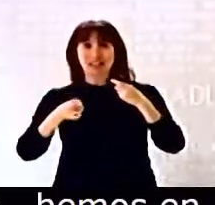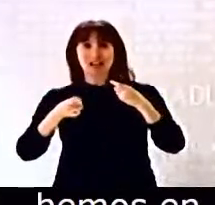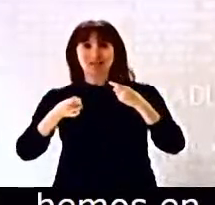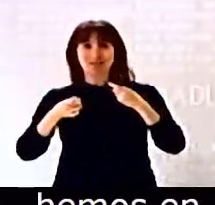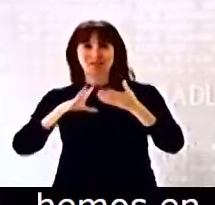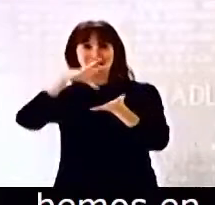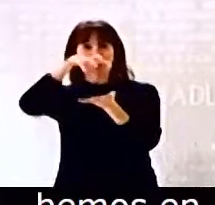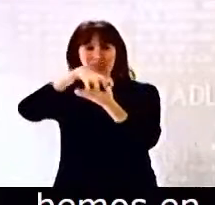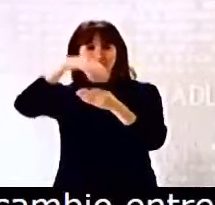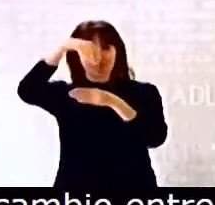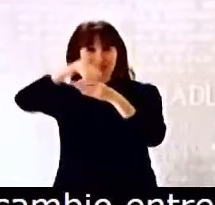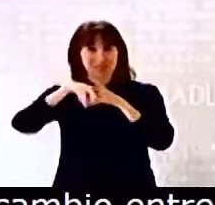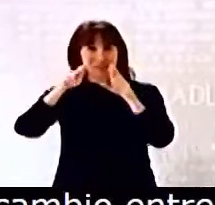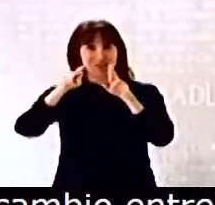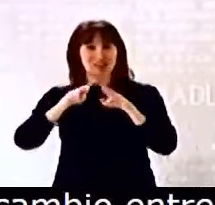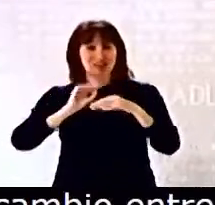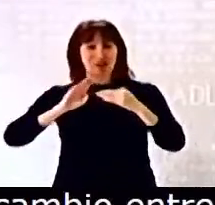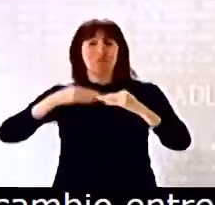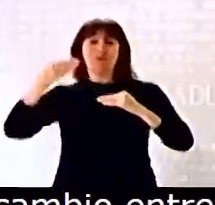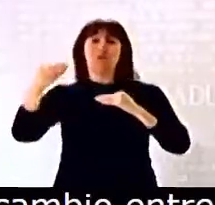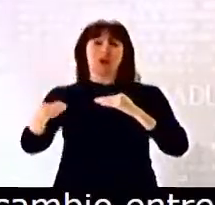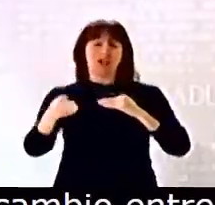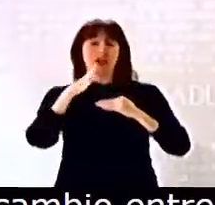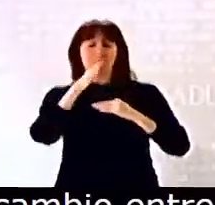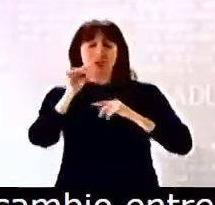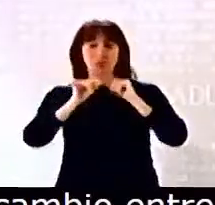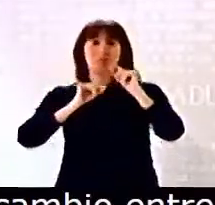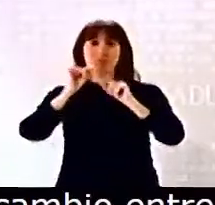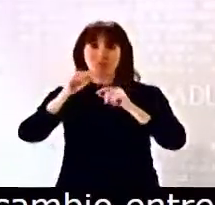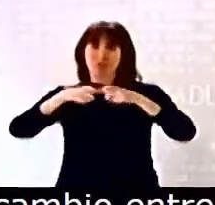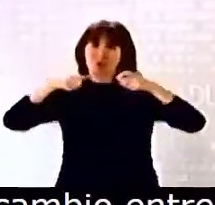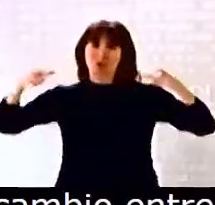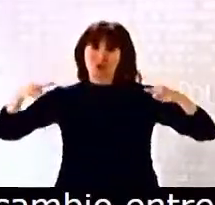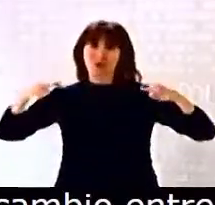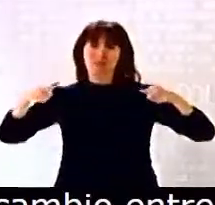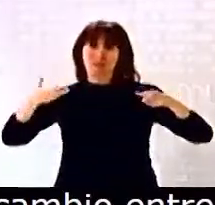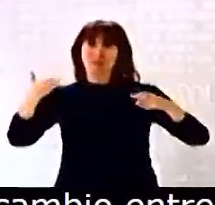interior con una cifra tan elevada de transmisión comunitaria del virus.